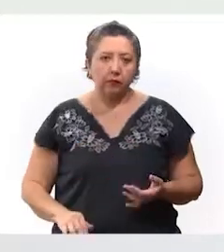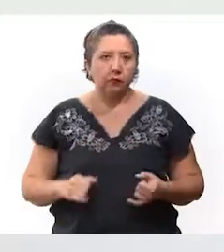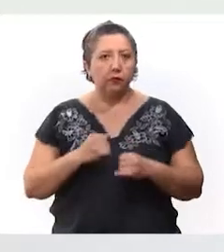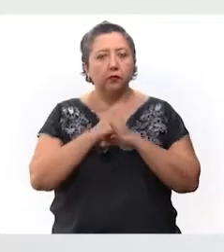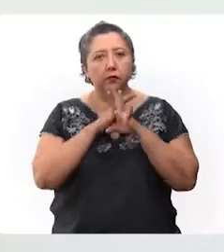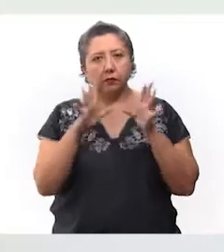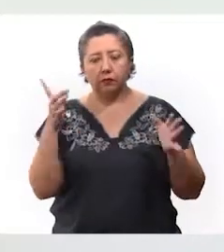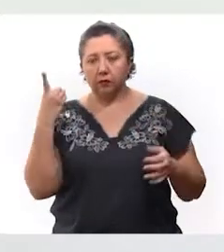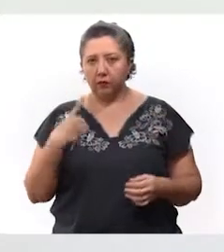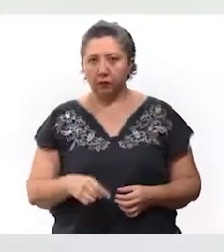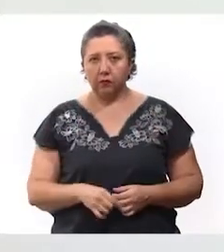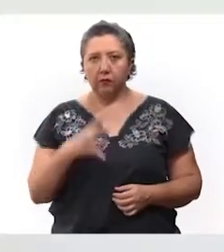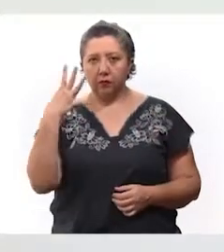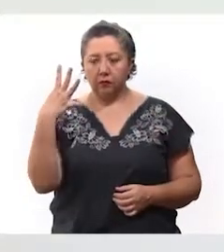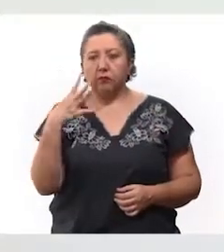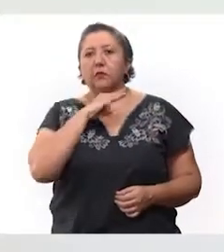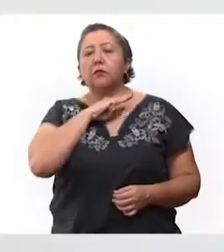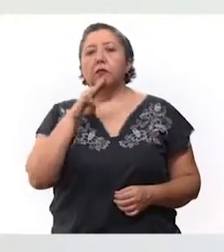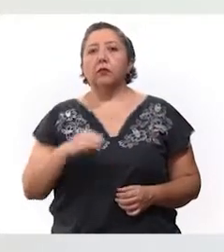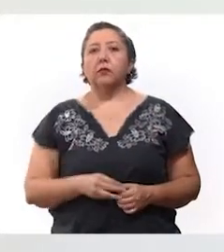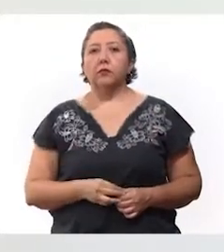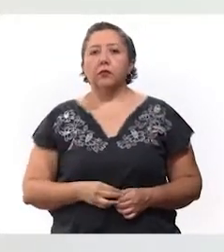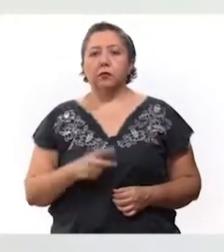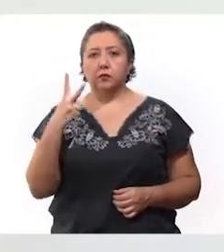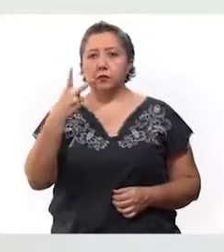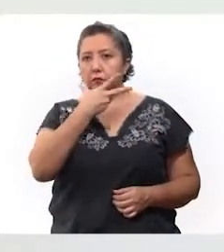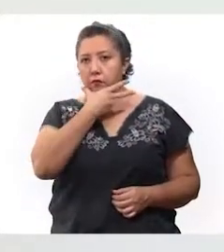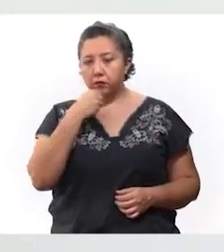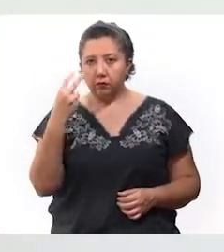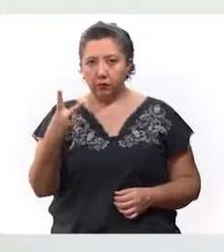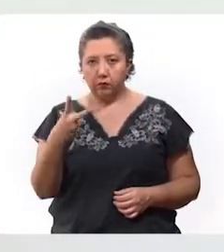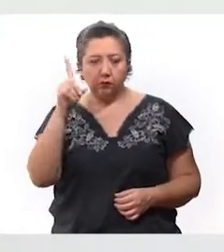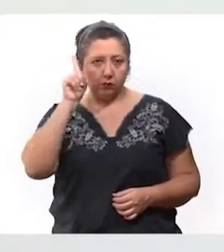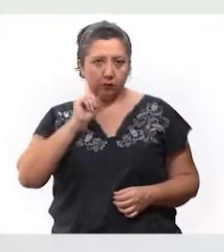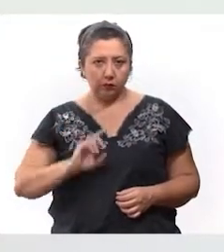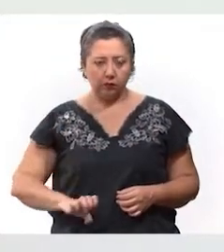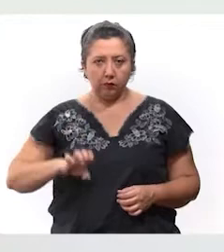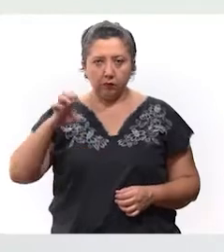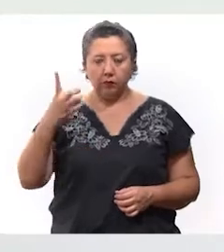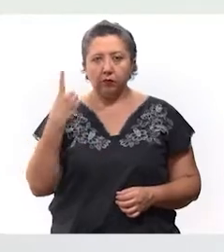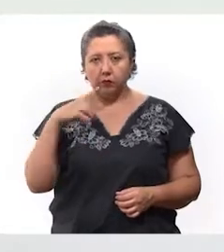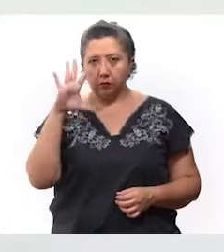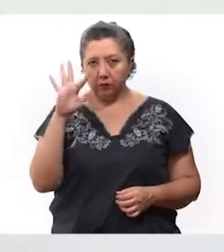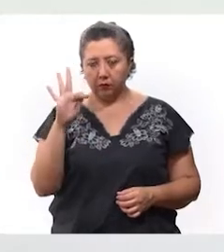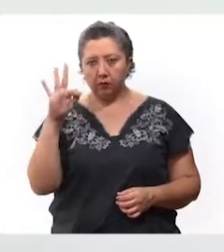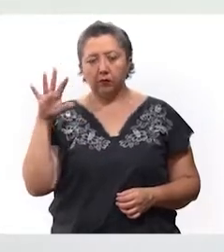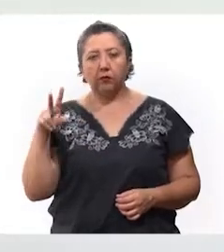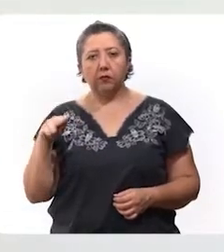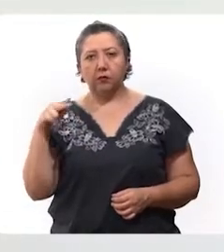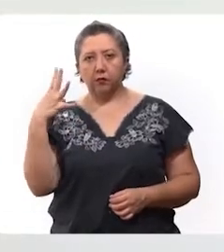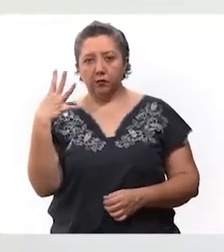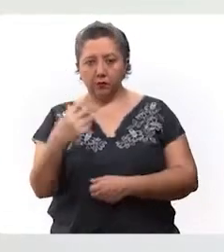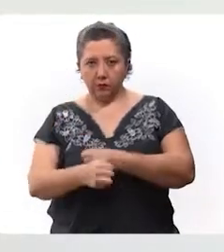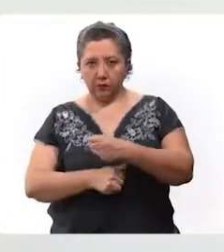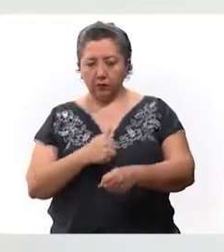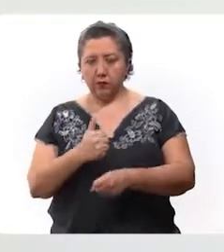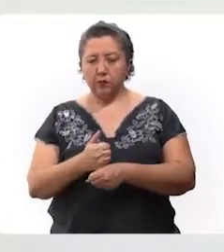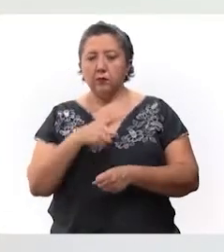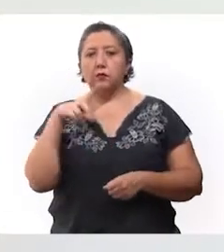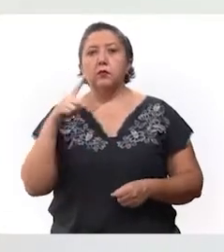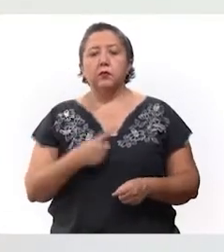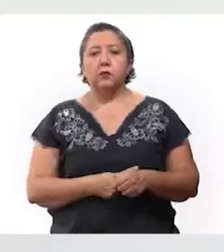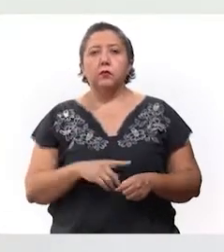en este parte médico informamos de 4 fallecimientos, 2 hombres y 2 mujeres de un rango de edad de 40 a 84 años.